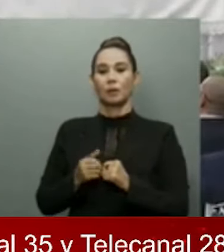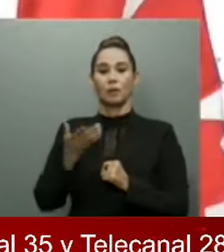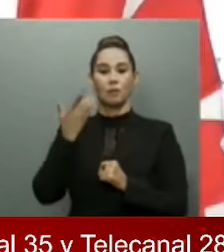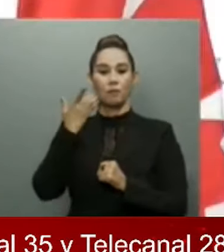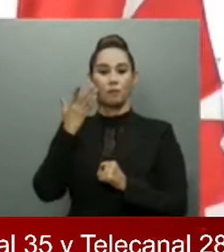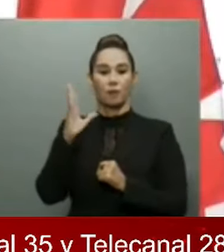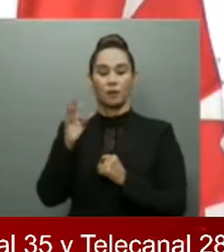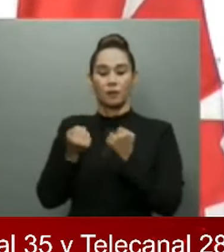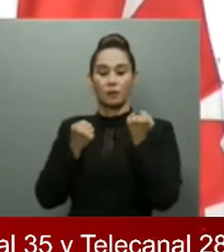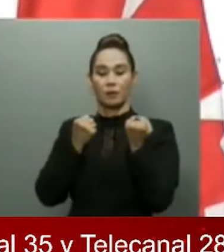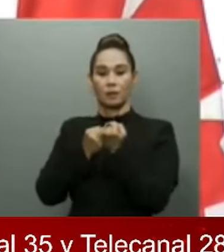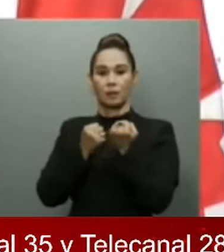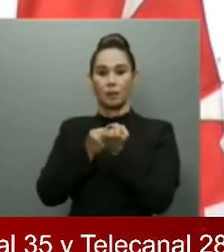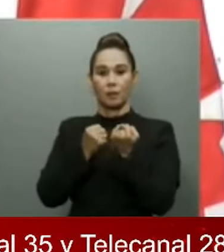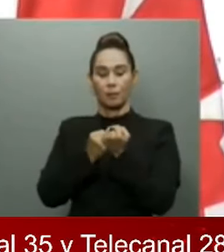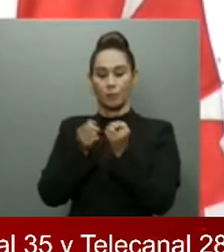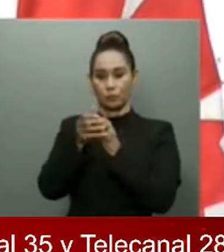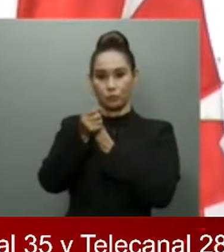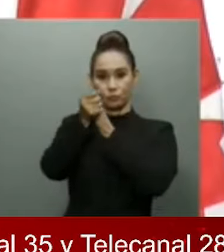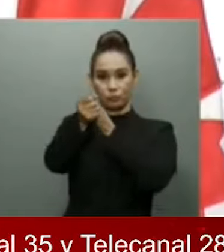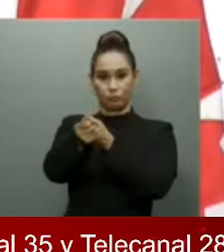falta de apoyo gerencial,